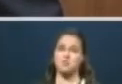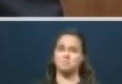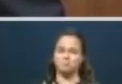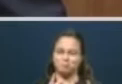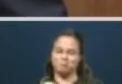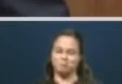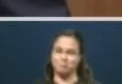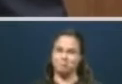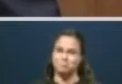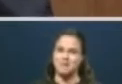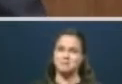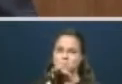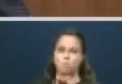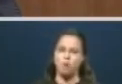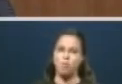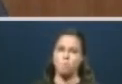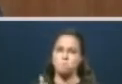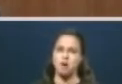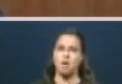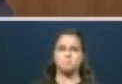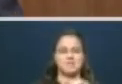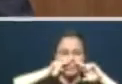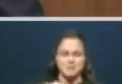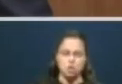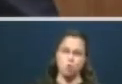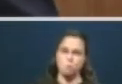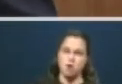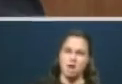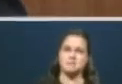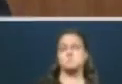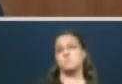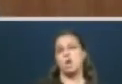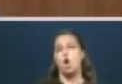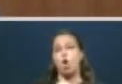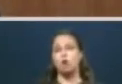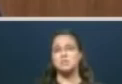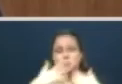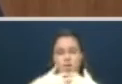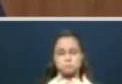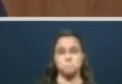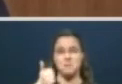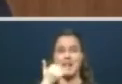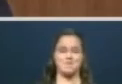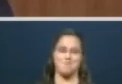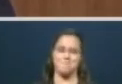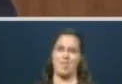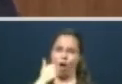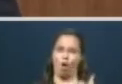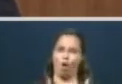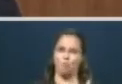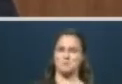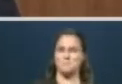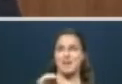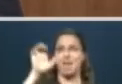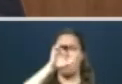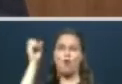crítica por población extensión dotaciones investigadoras logísticas industriales que nos va a permitir competir en mejores condiciones por los fondos